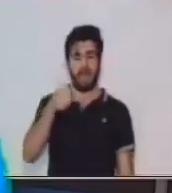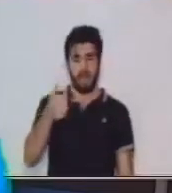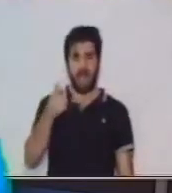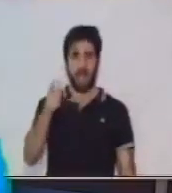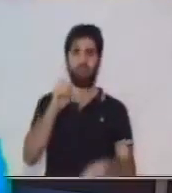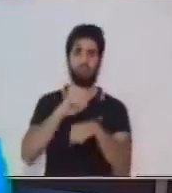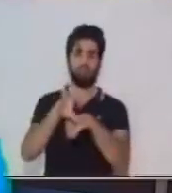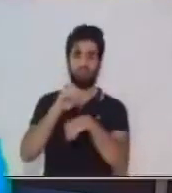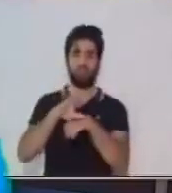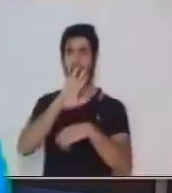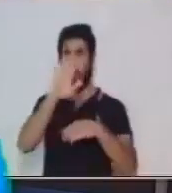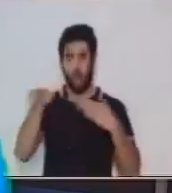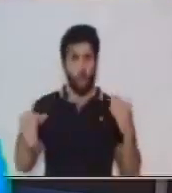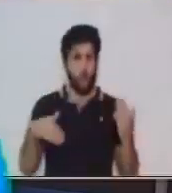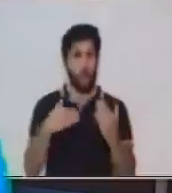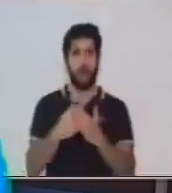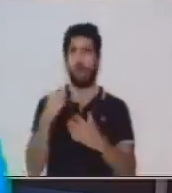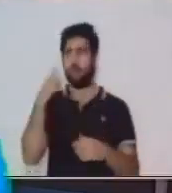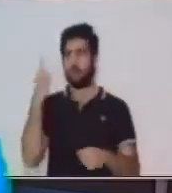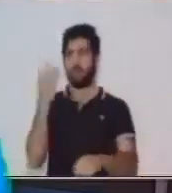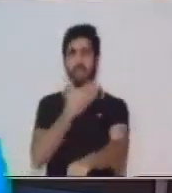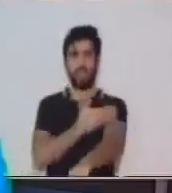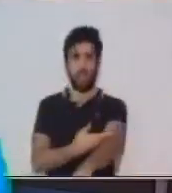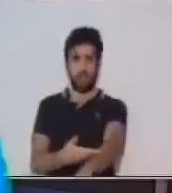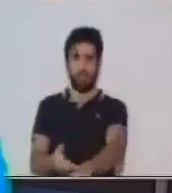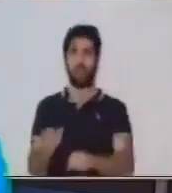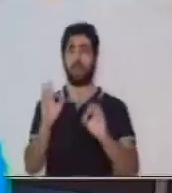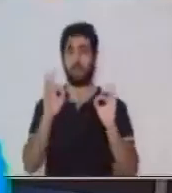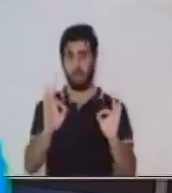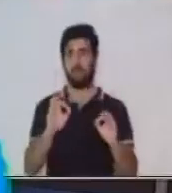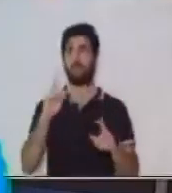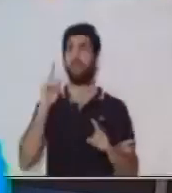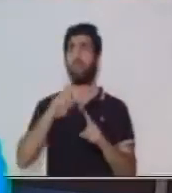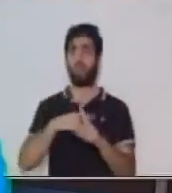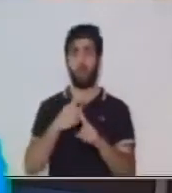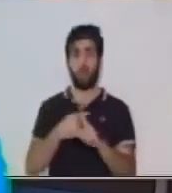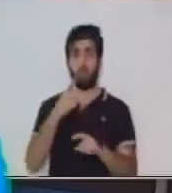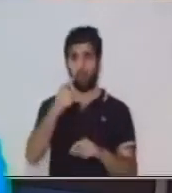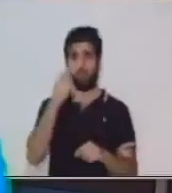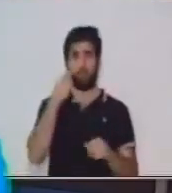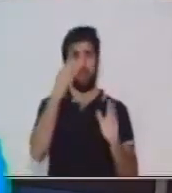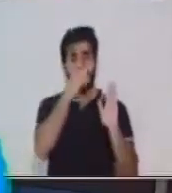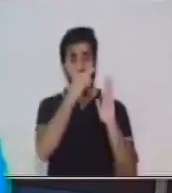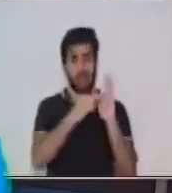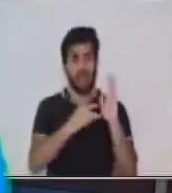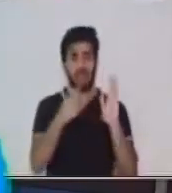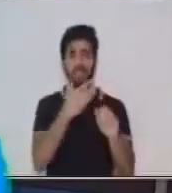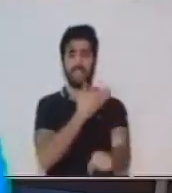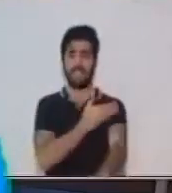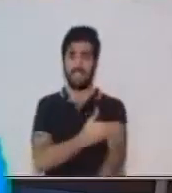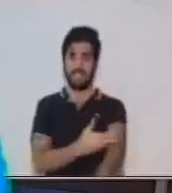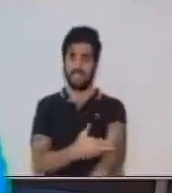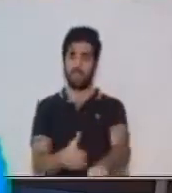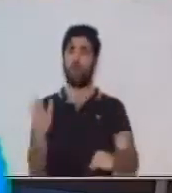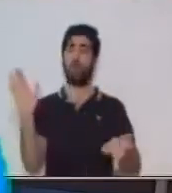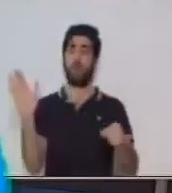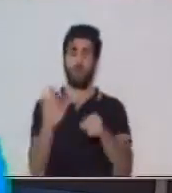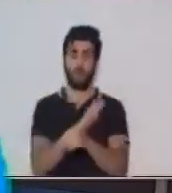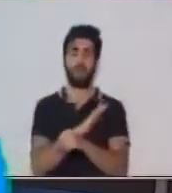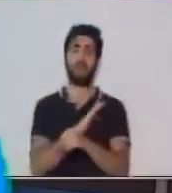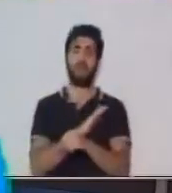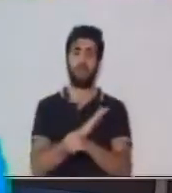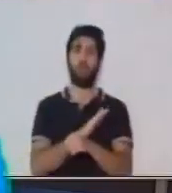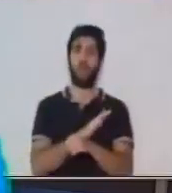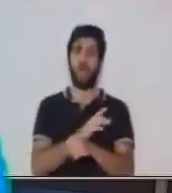dejado todo este relato. Entonces, al momento de venir y leer toda la historia, te vas a dar cuenta que aparte de que